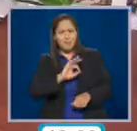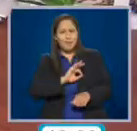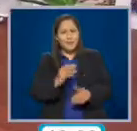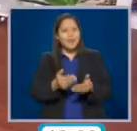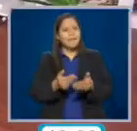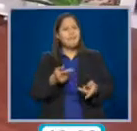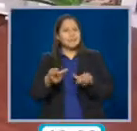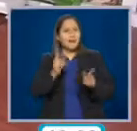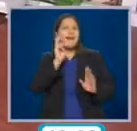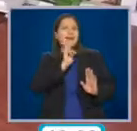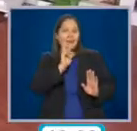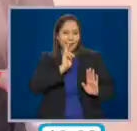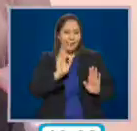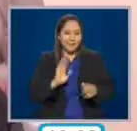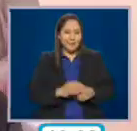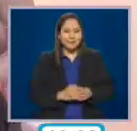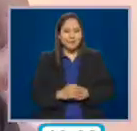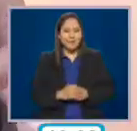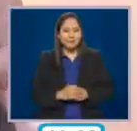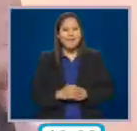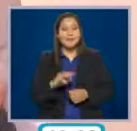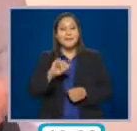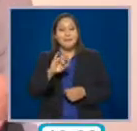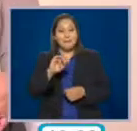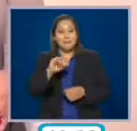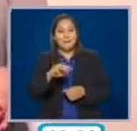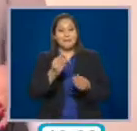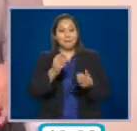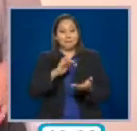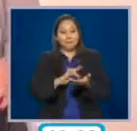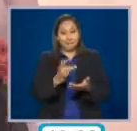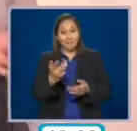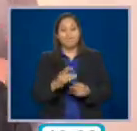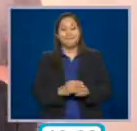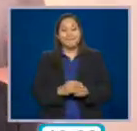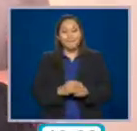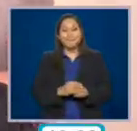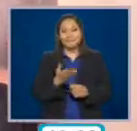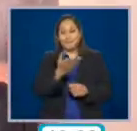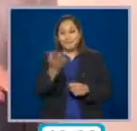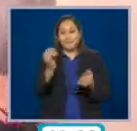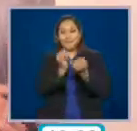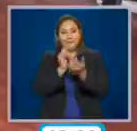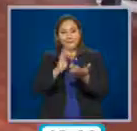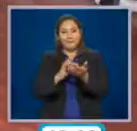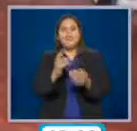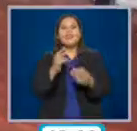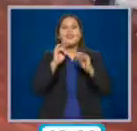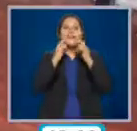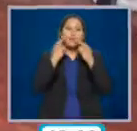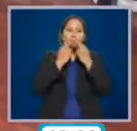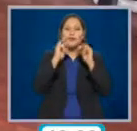practicarlo, ¿no? Claro. Claro, que hay sí. que practicarlo. Miriam Cervantes, muchísimas Gracias gracias. a ustedes. Y bueno, si van a una reunión y ven